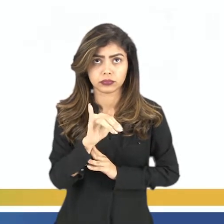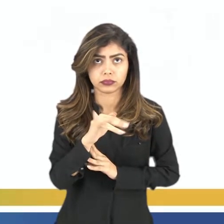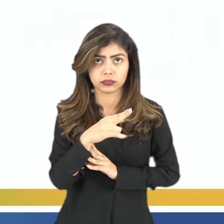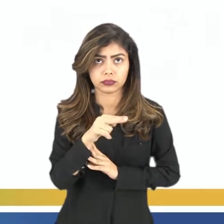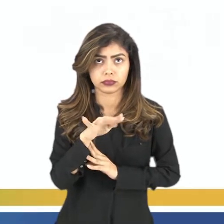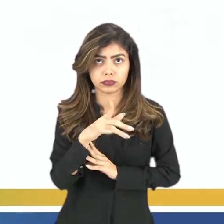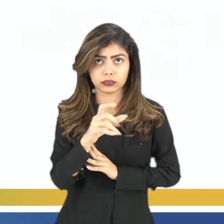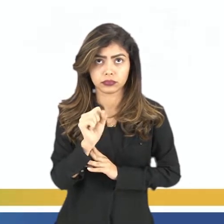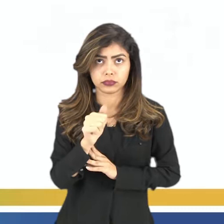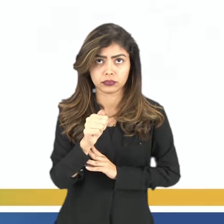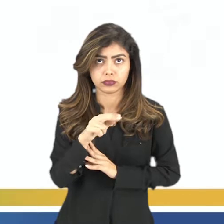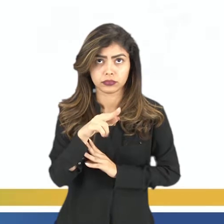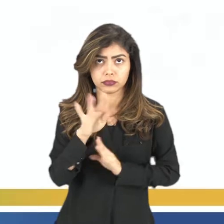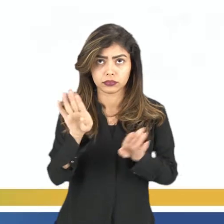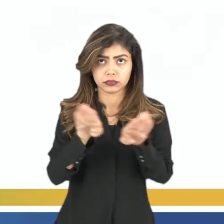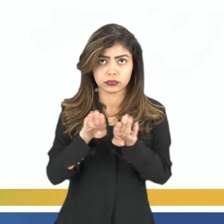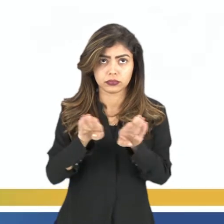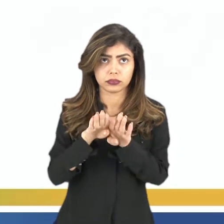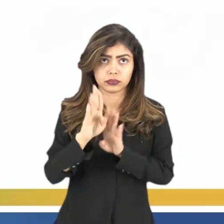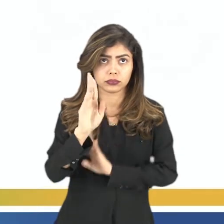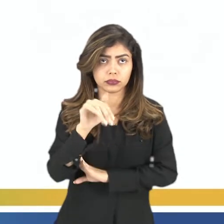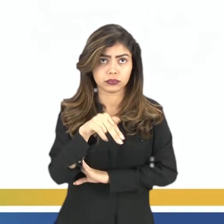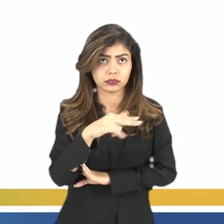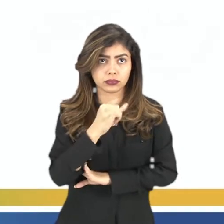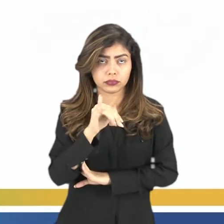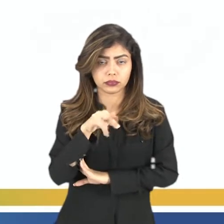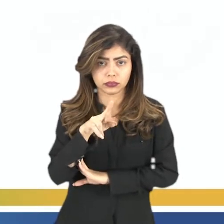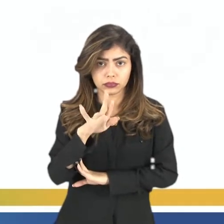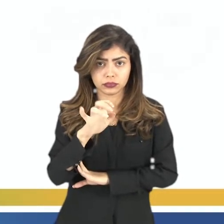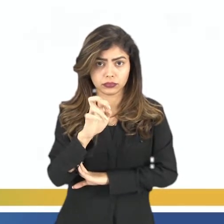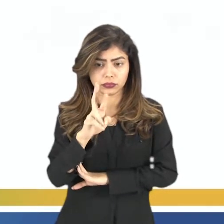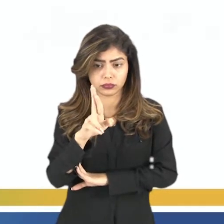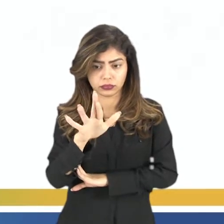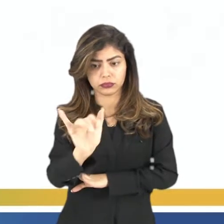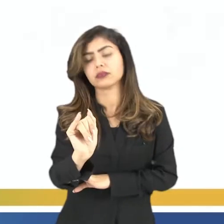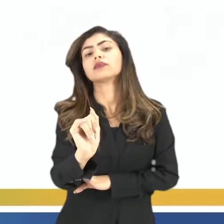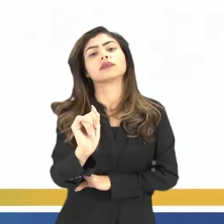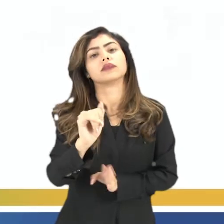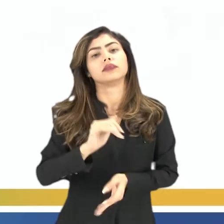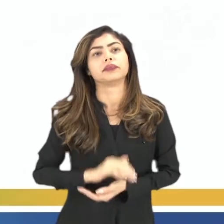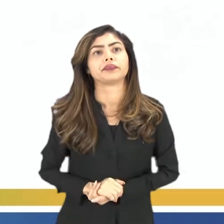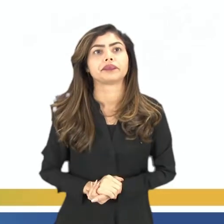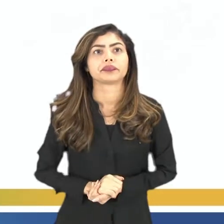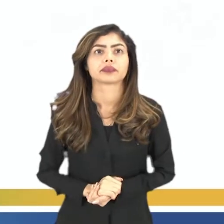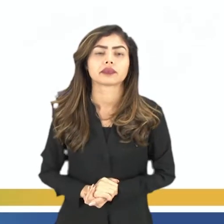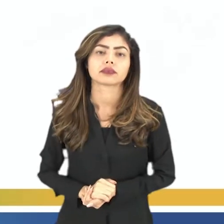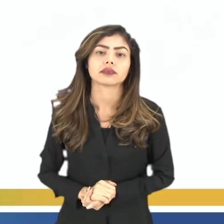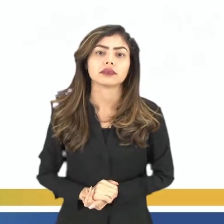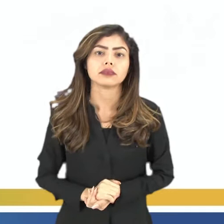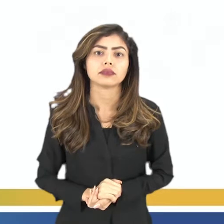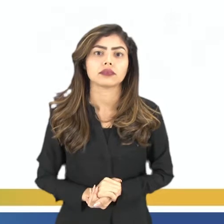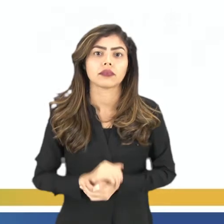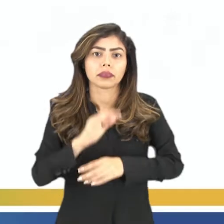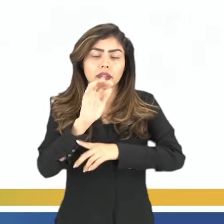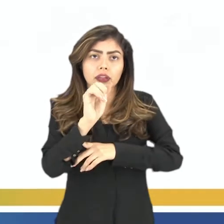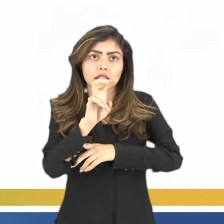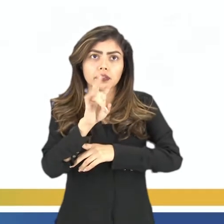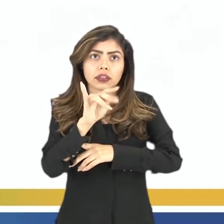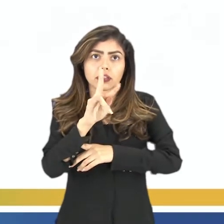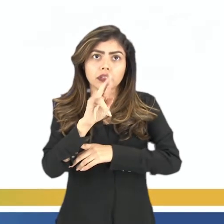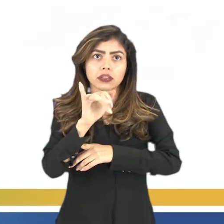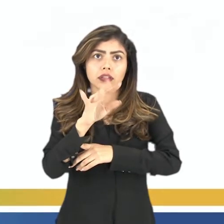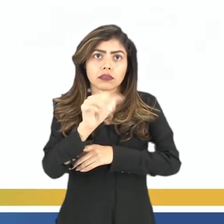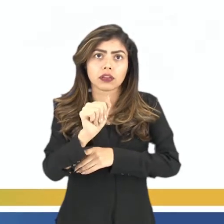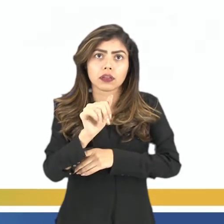ni, solo, sino también, ni o ni siquiera, ¿ok? Las